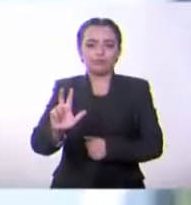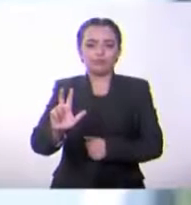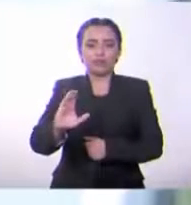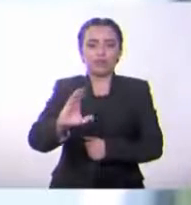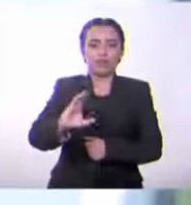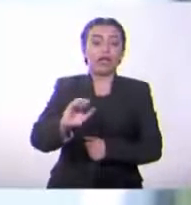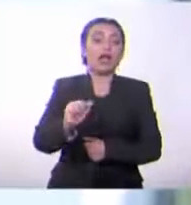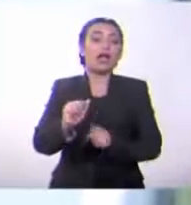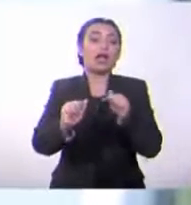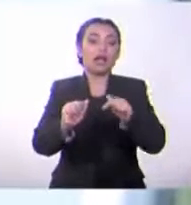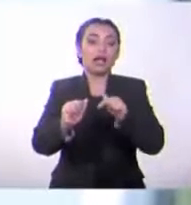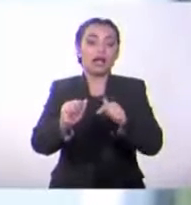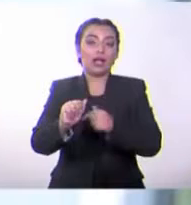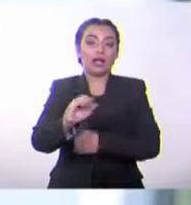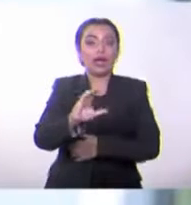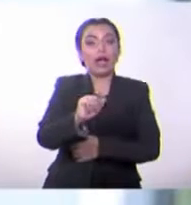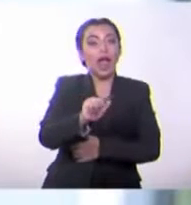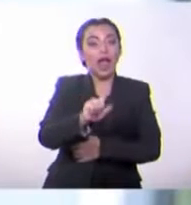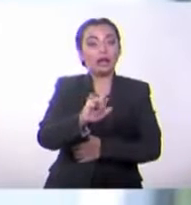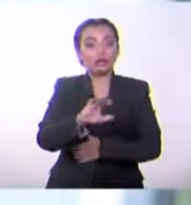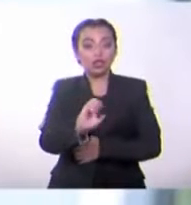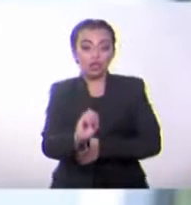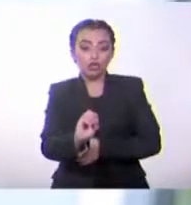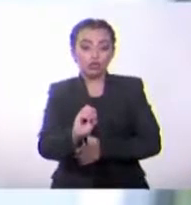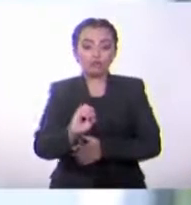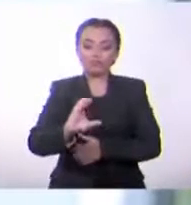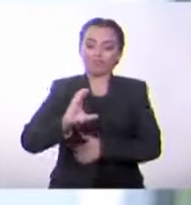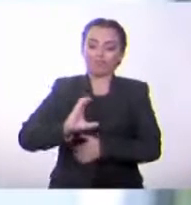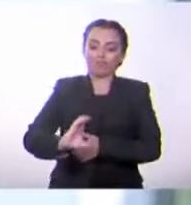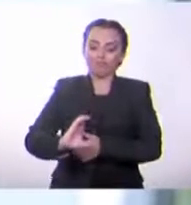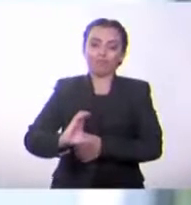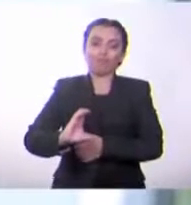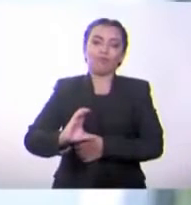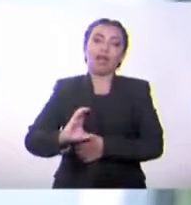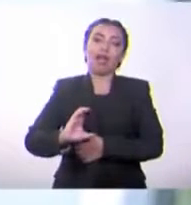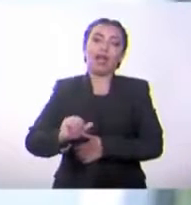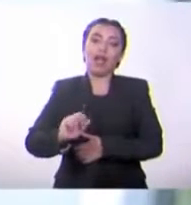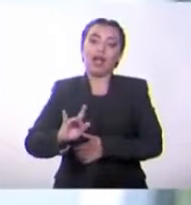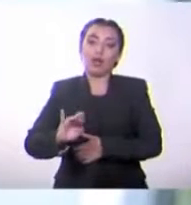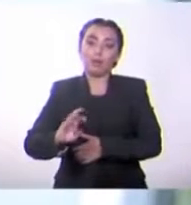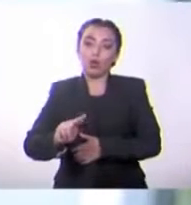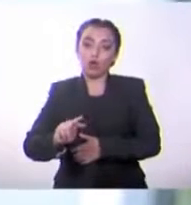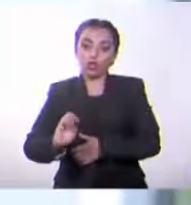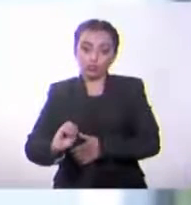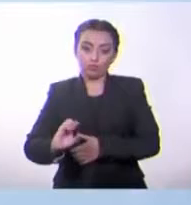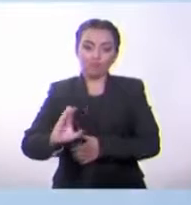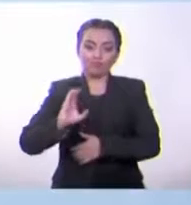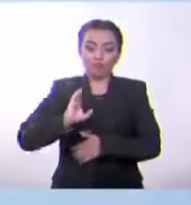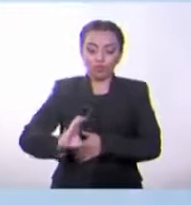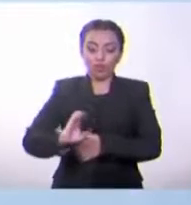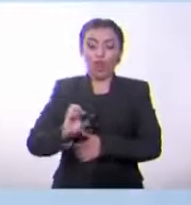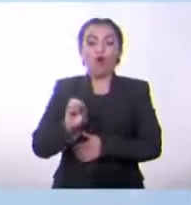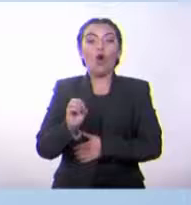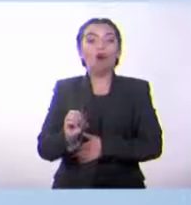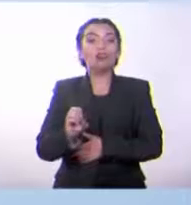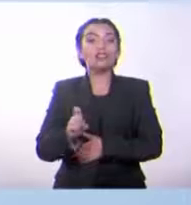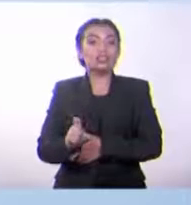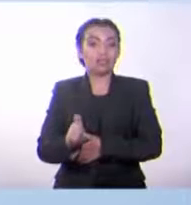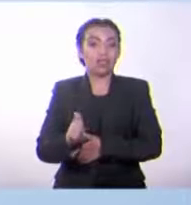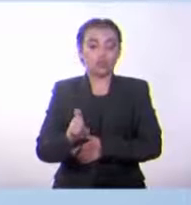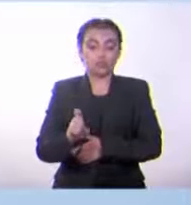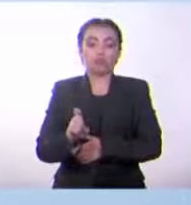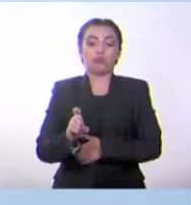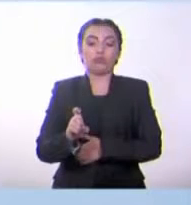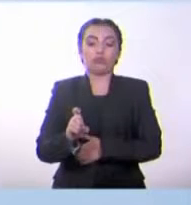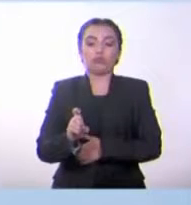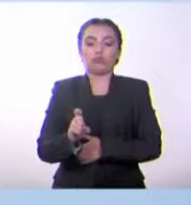calcio, átomos de carbono y átomos de oxígeno. Para calcular